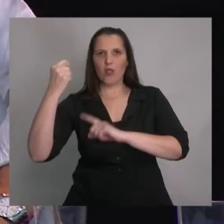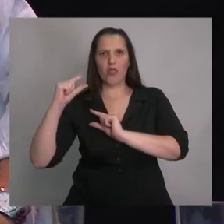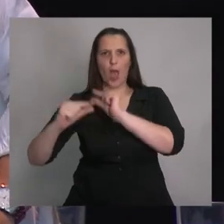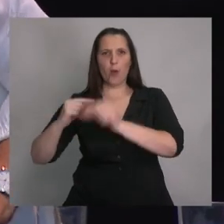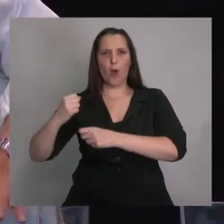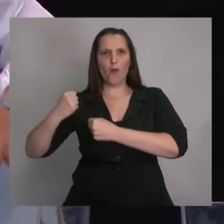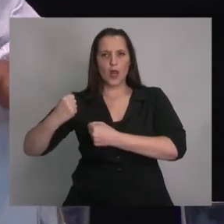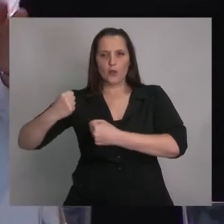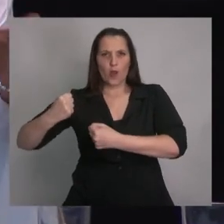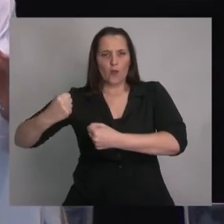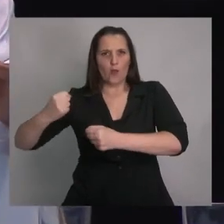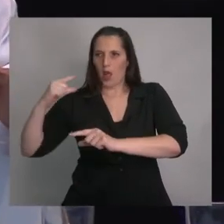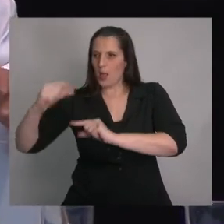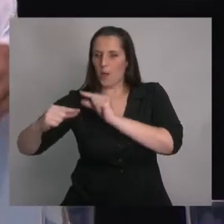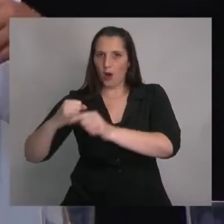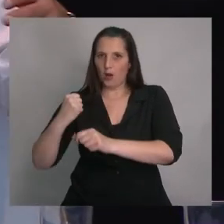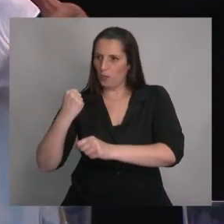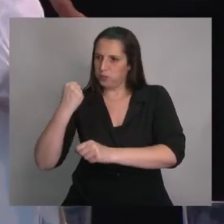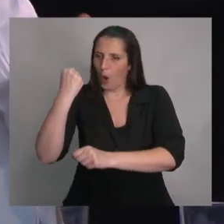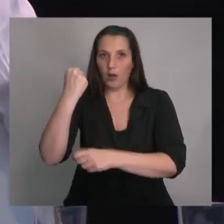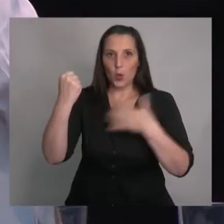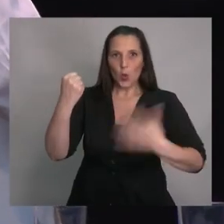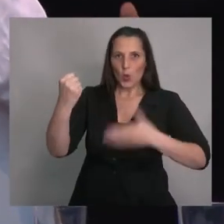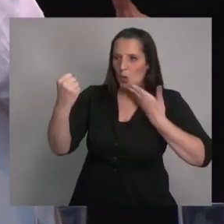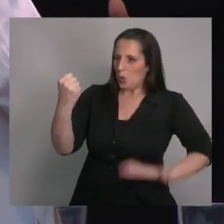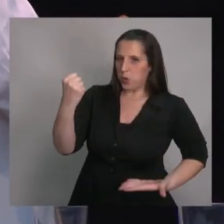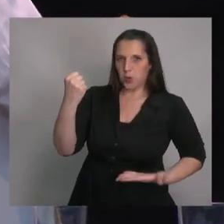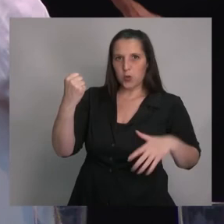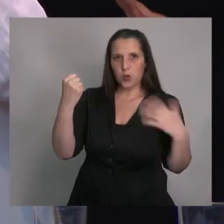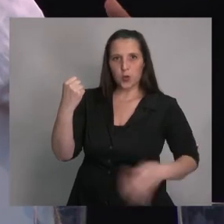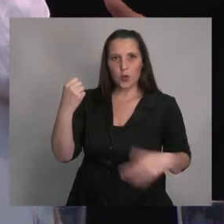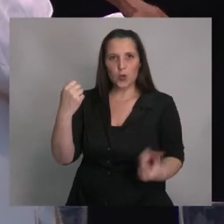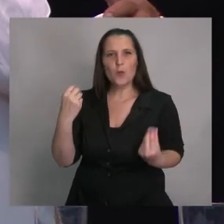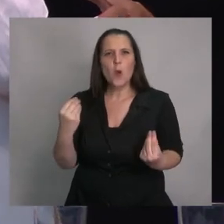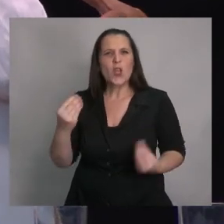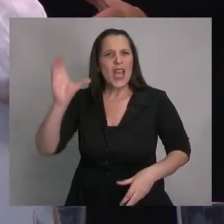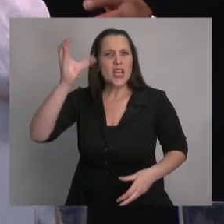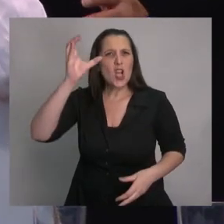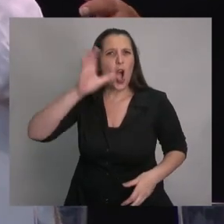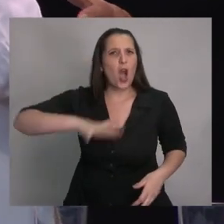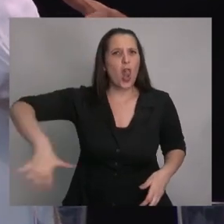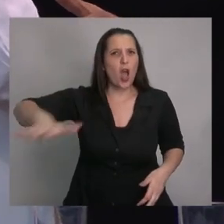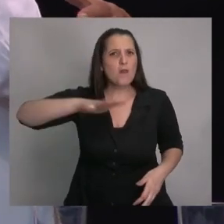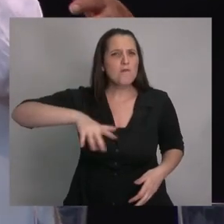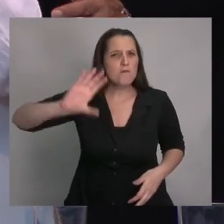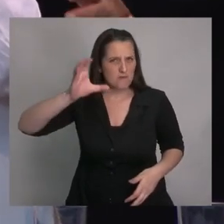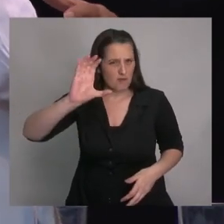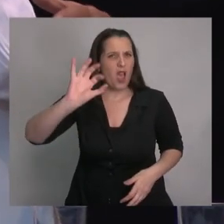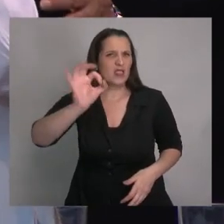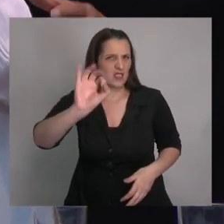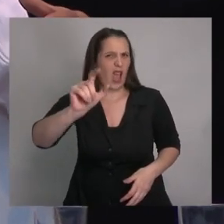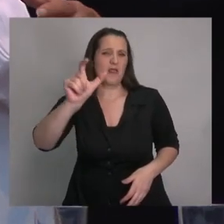verdaderamente asombrosa teniendo en cuenta que colombia es una organización una